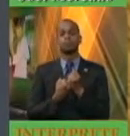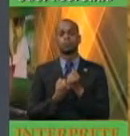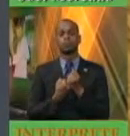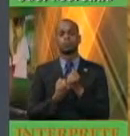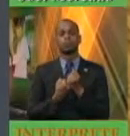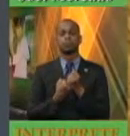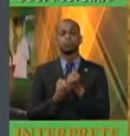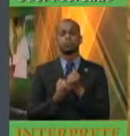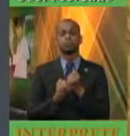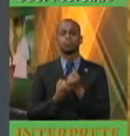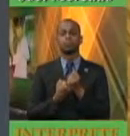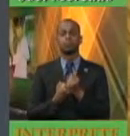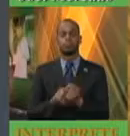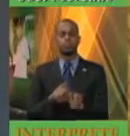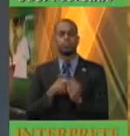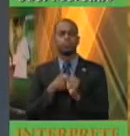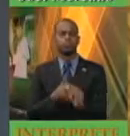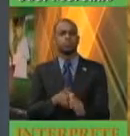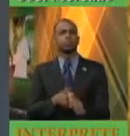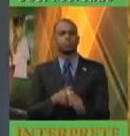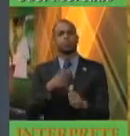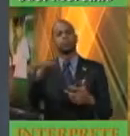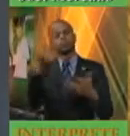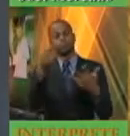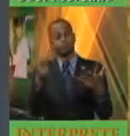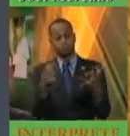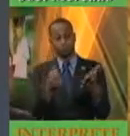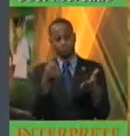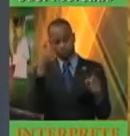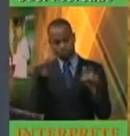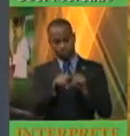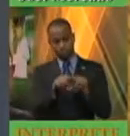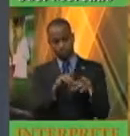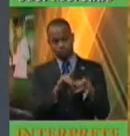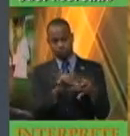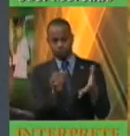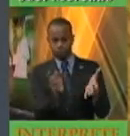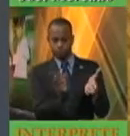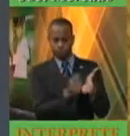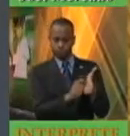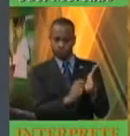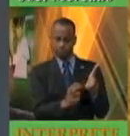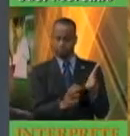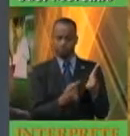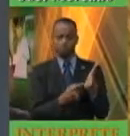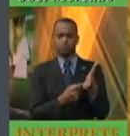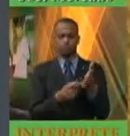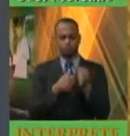dar un fiel seguimiento a que eso que se firmó allá